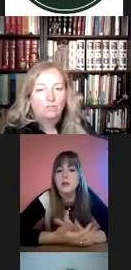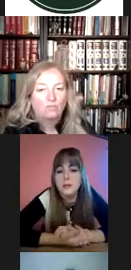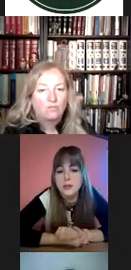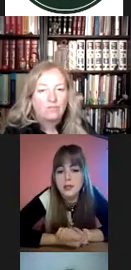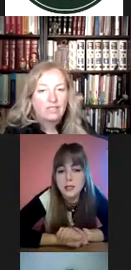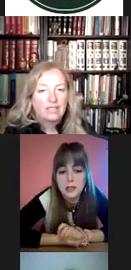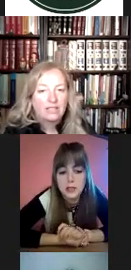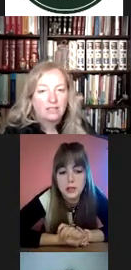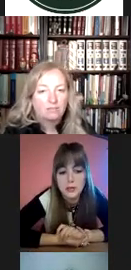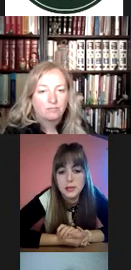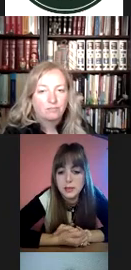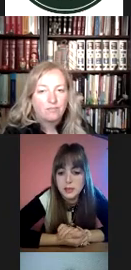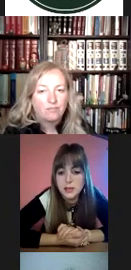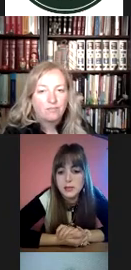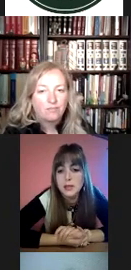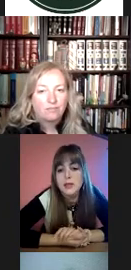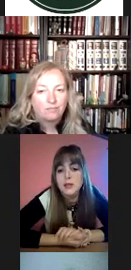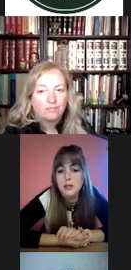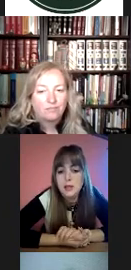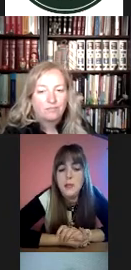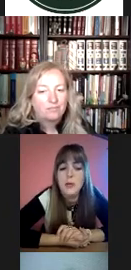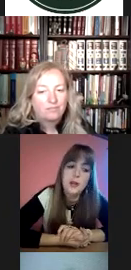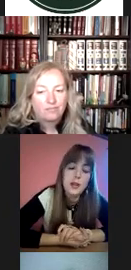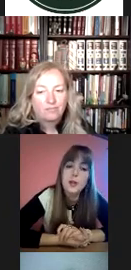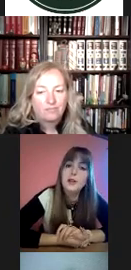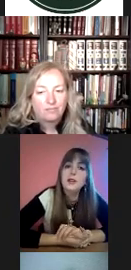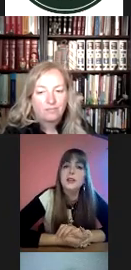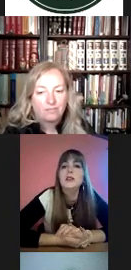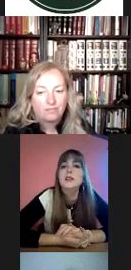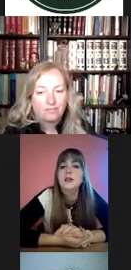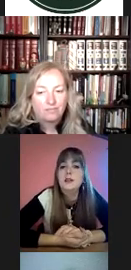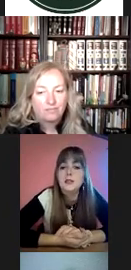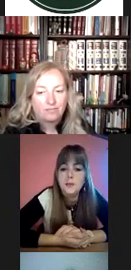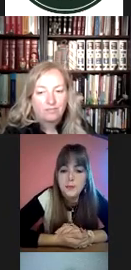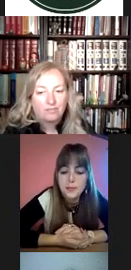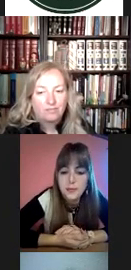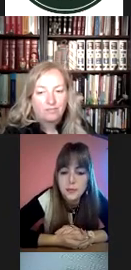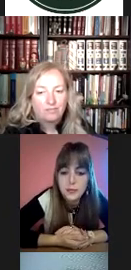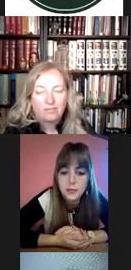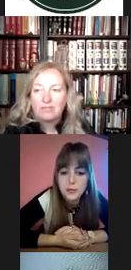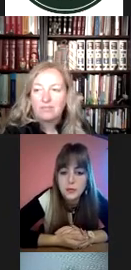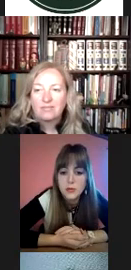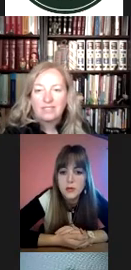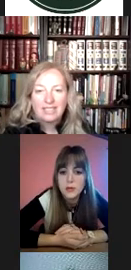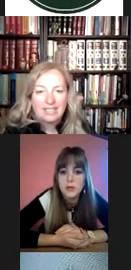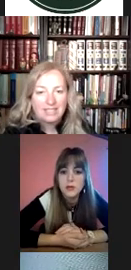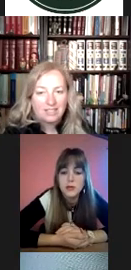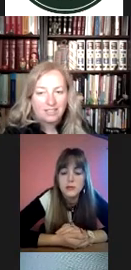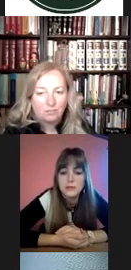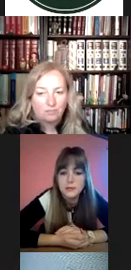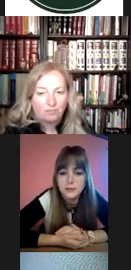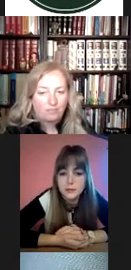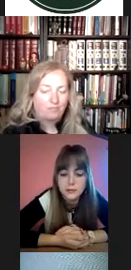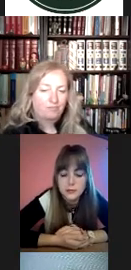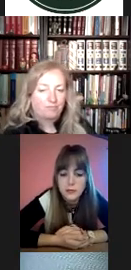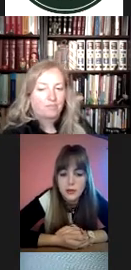agradezco enormemente que hayan estado acá presentes, el tiempo, en el horario este. Sí. Hola Florencia, perdón, te quería hacer